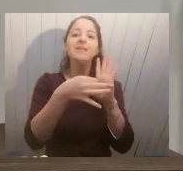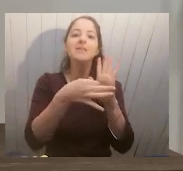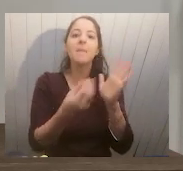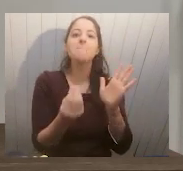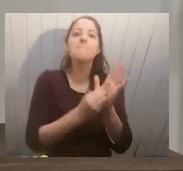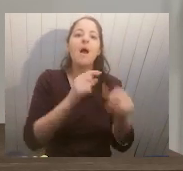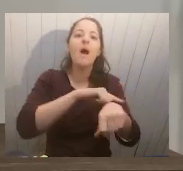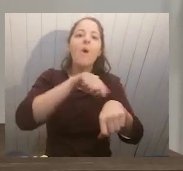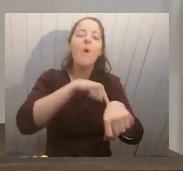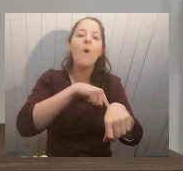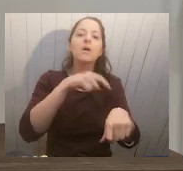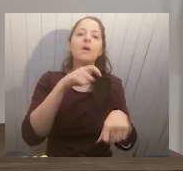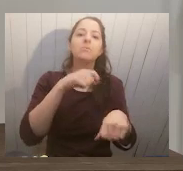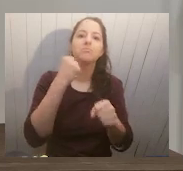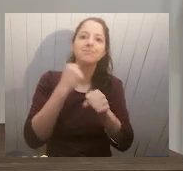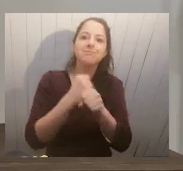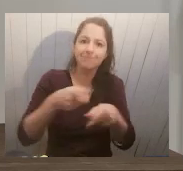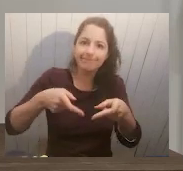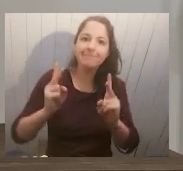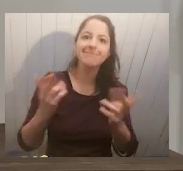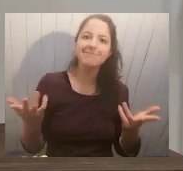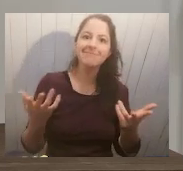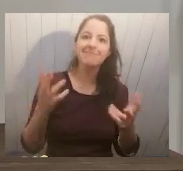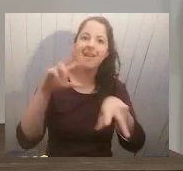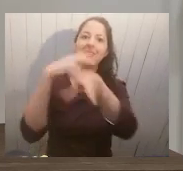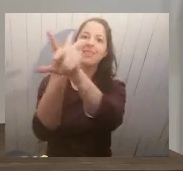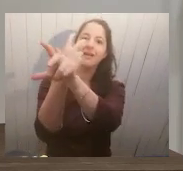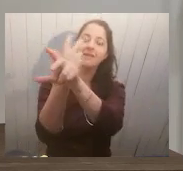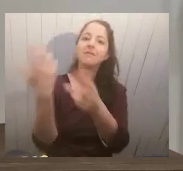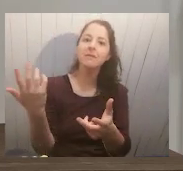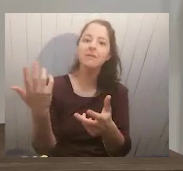laboral e invisibiliza los trabajos no remunerados en las casas.